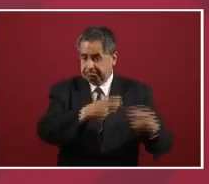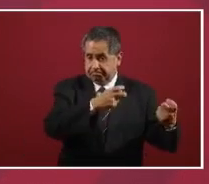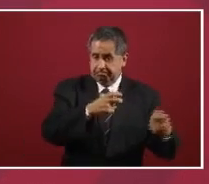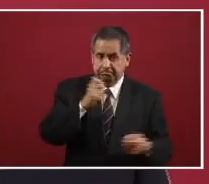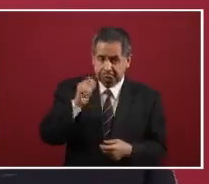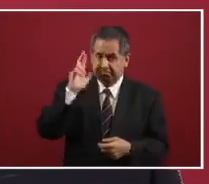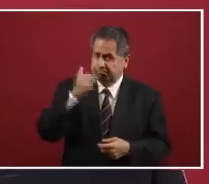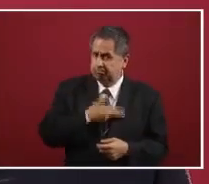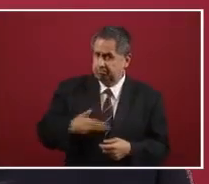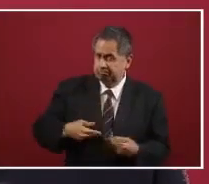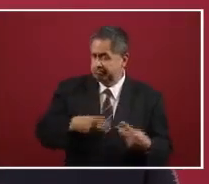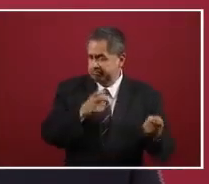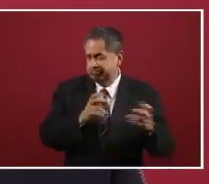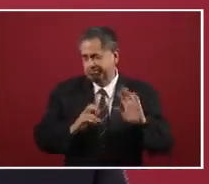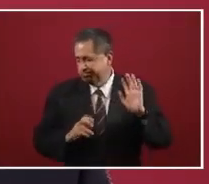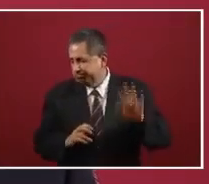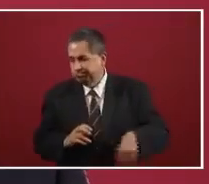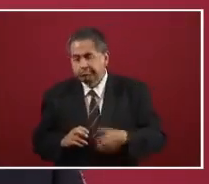sino porque